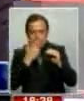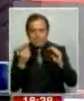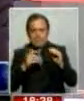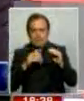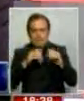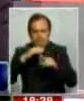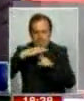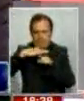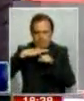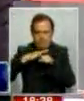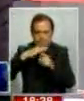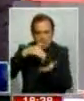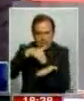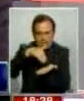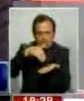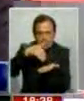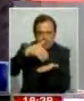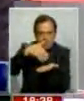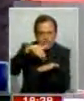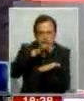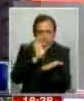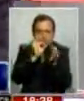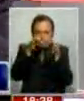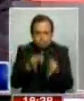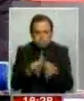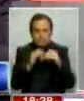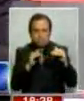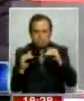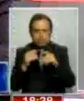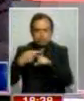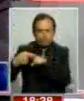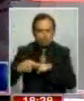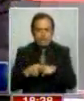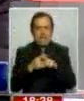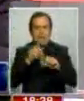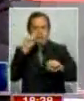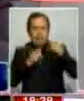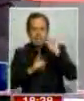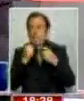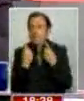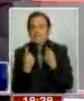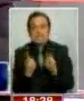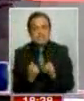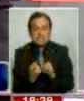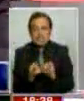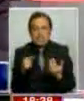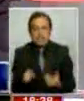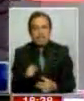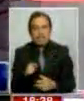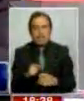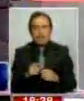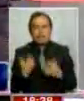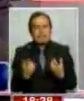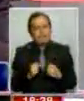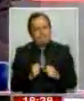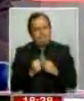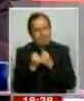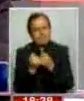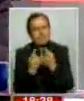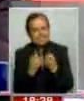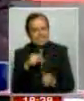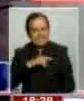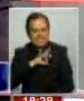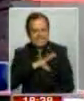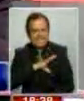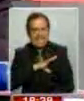económica, social, institucional y de Estado y política es absolutamente necesaria, es una de las baterías necesarias para hacer, digamos,